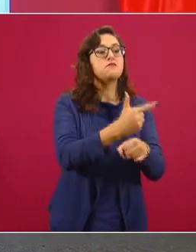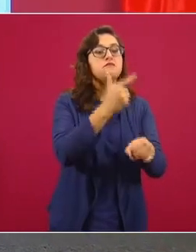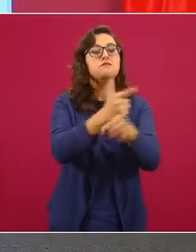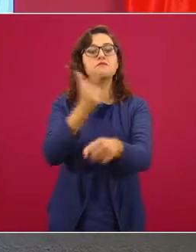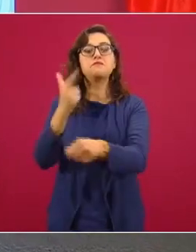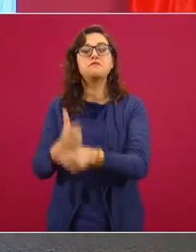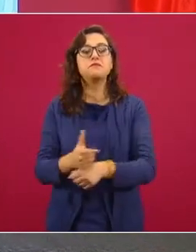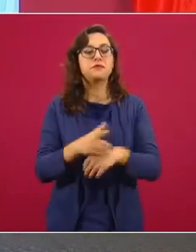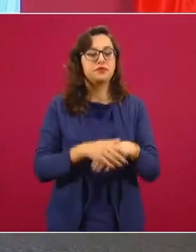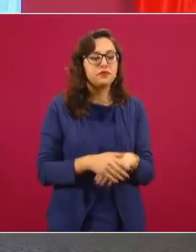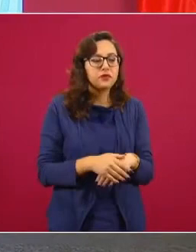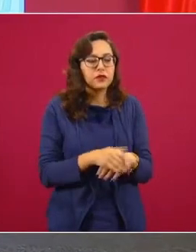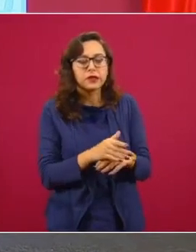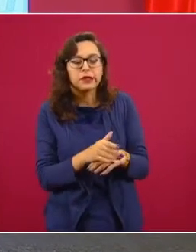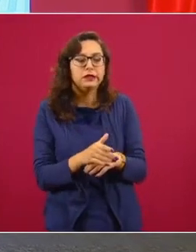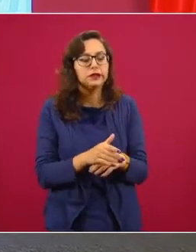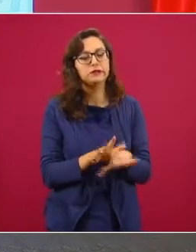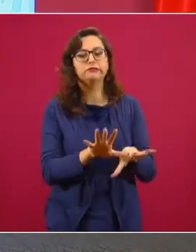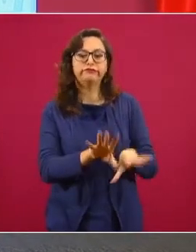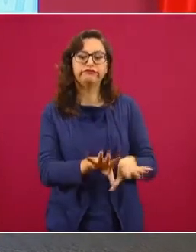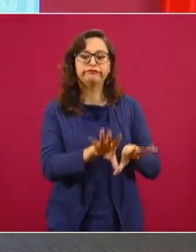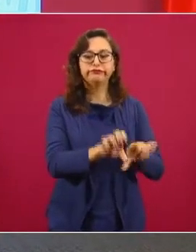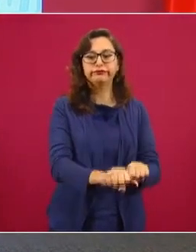así aprenderlos.